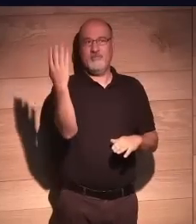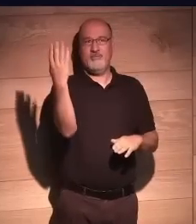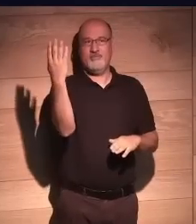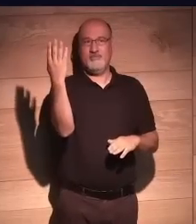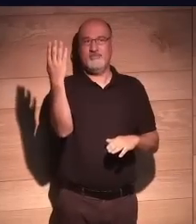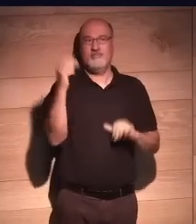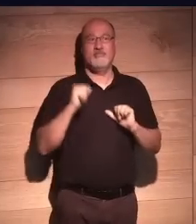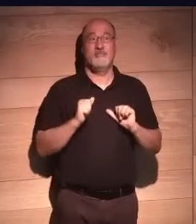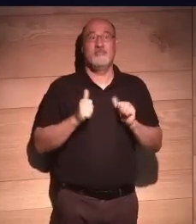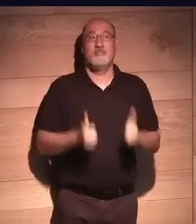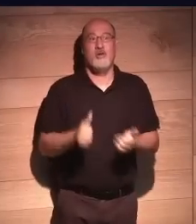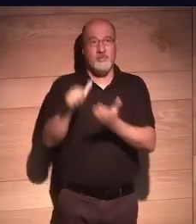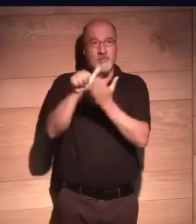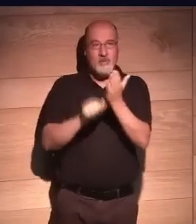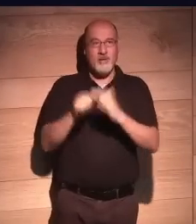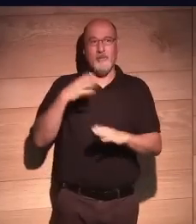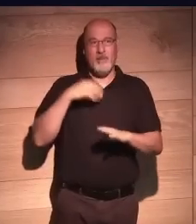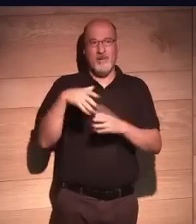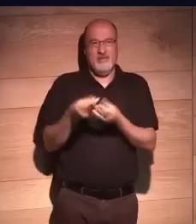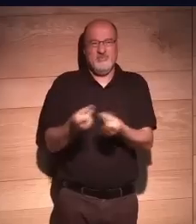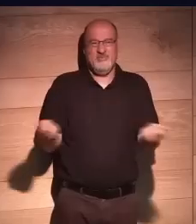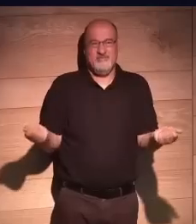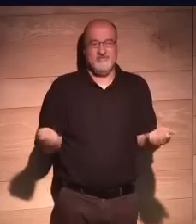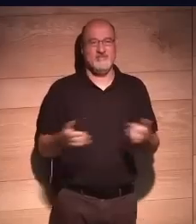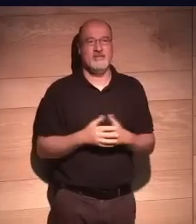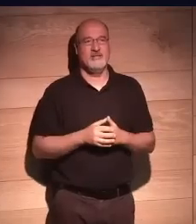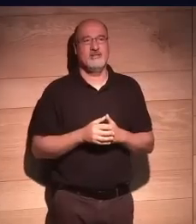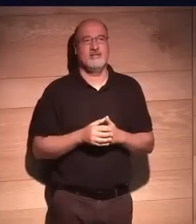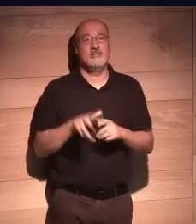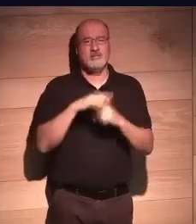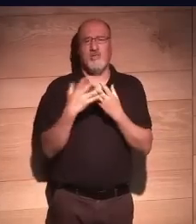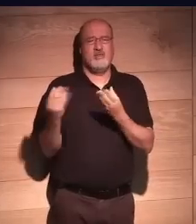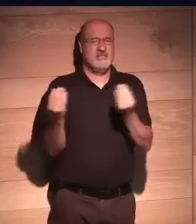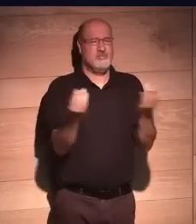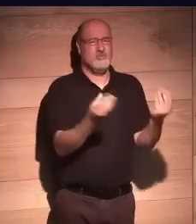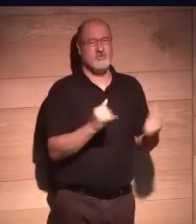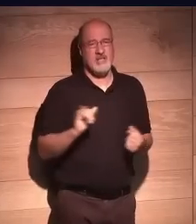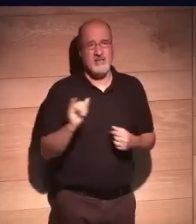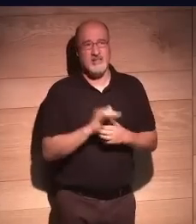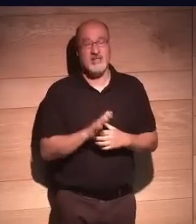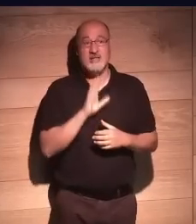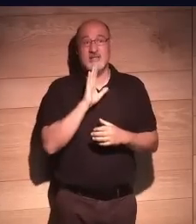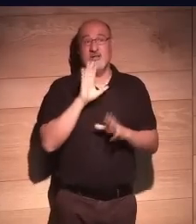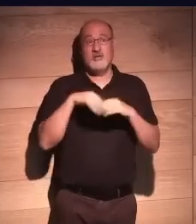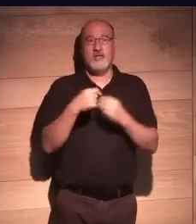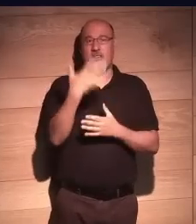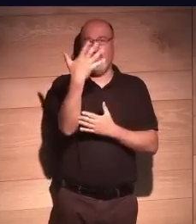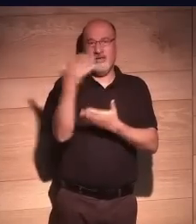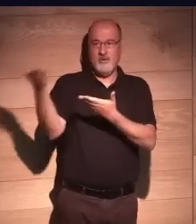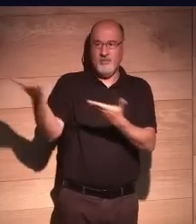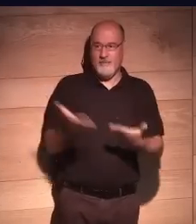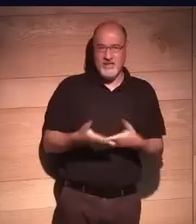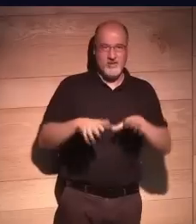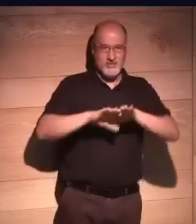malo empezar un programa perdiendo los papeles, ¿no? Pero bueno, situaciones de esas hay muchas. O sea, de repente tienes 5 invitados en un